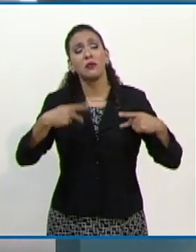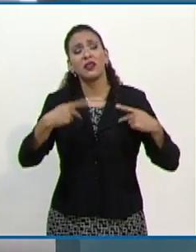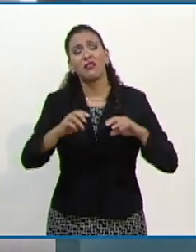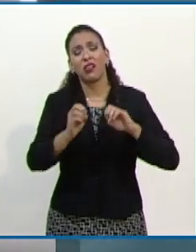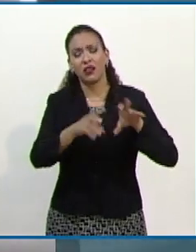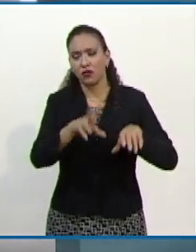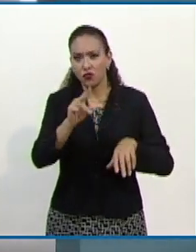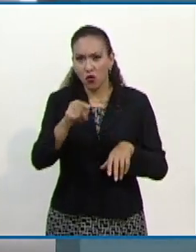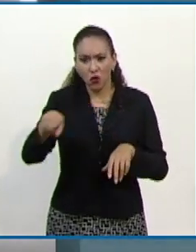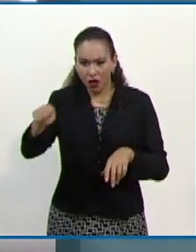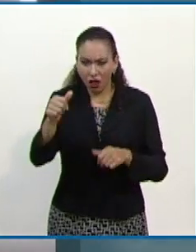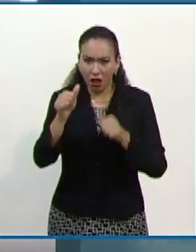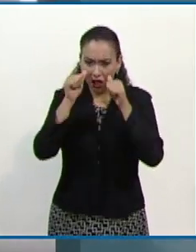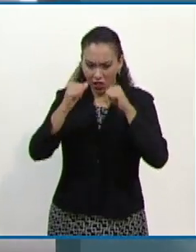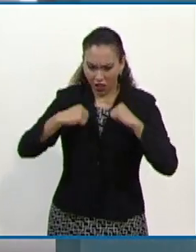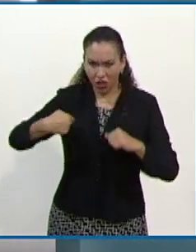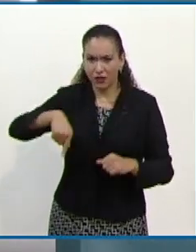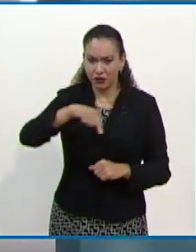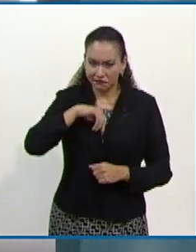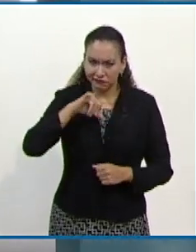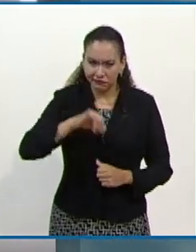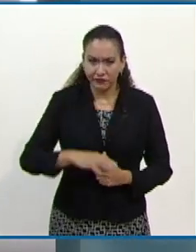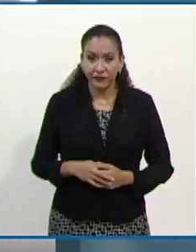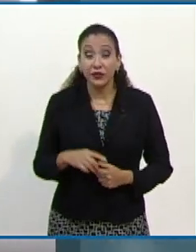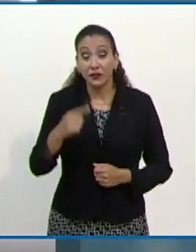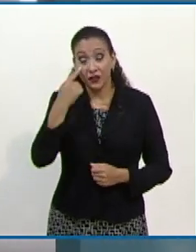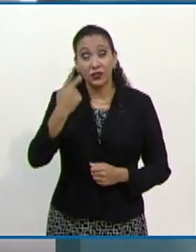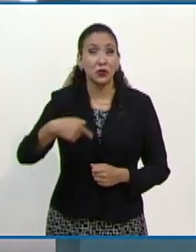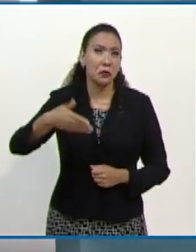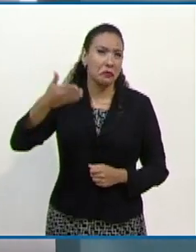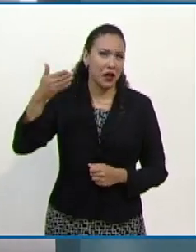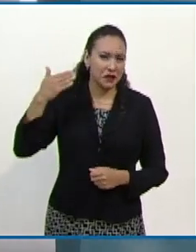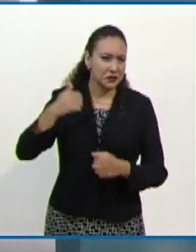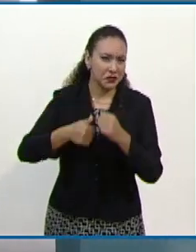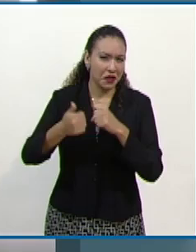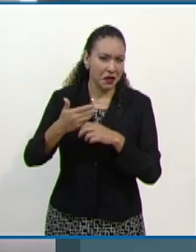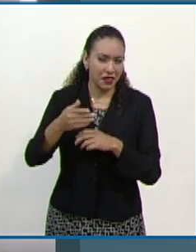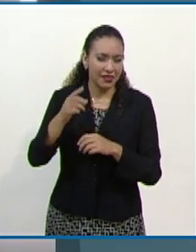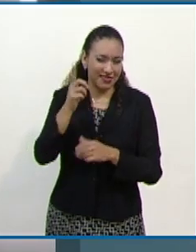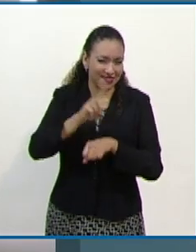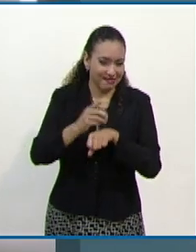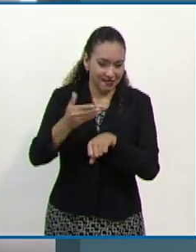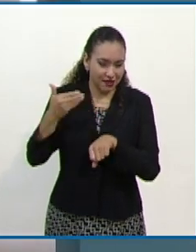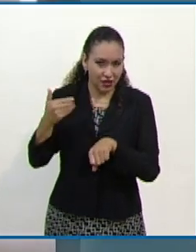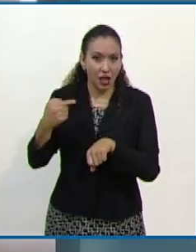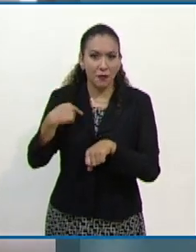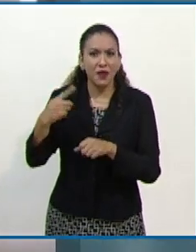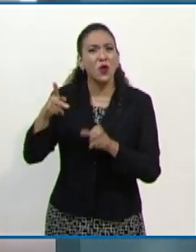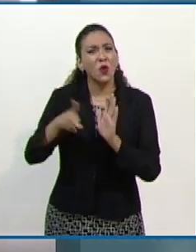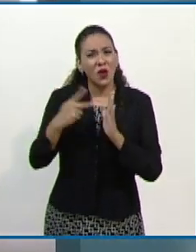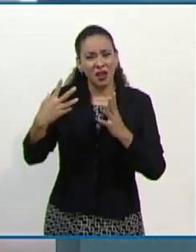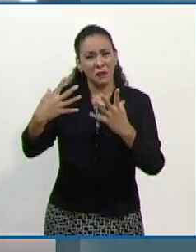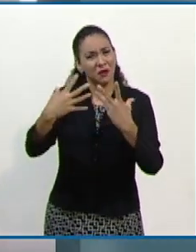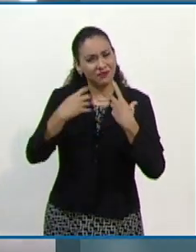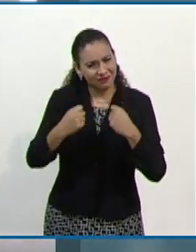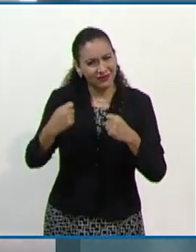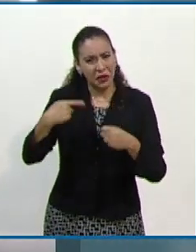5 días volví a ser objeto de una detención ilegal. Volví a ser golpeado y